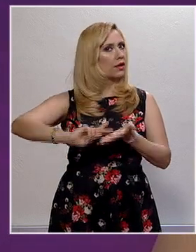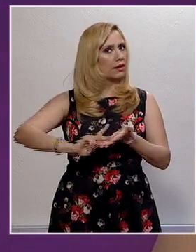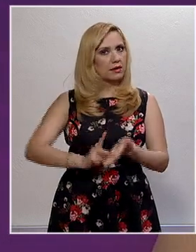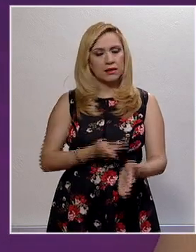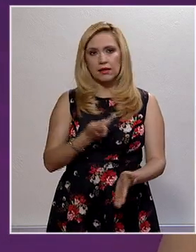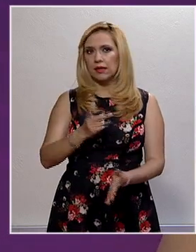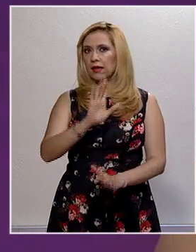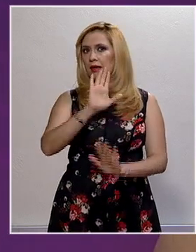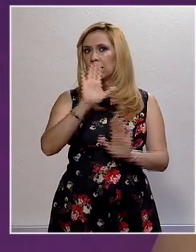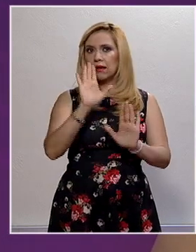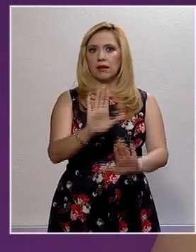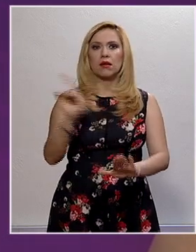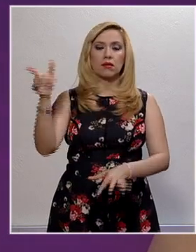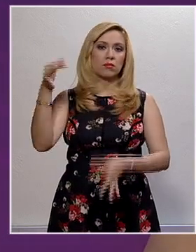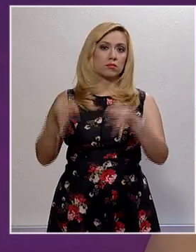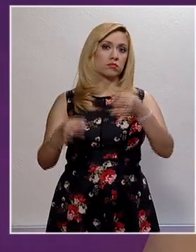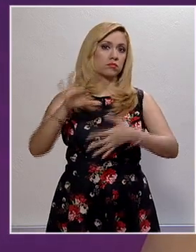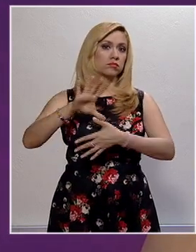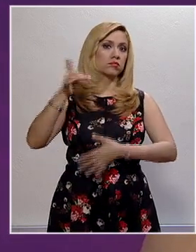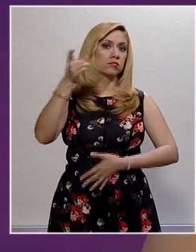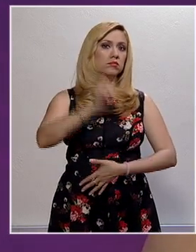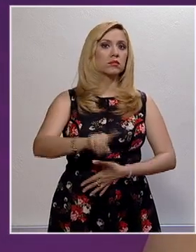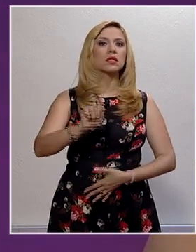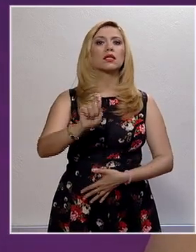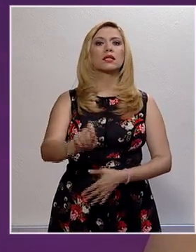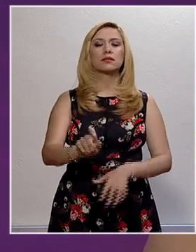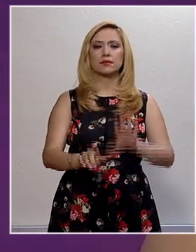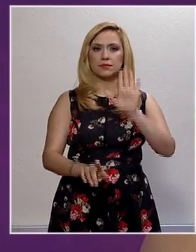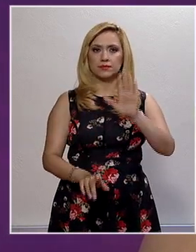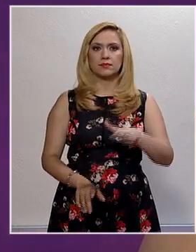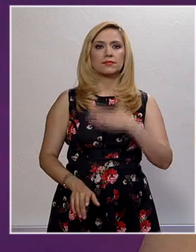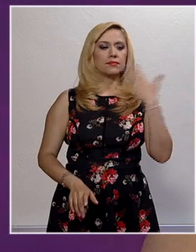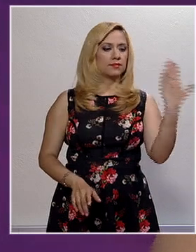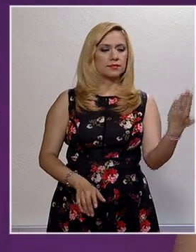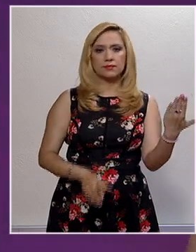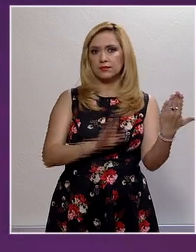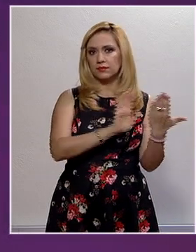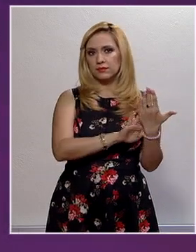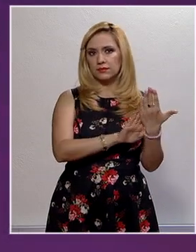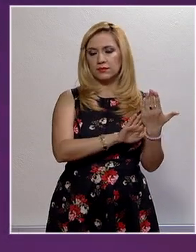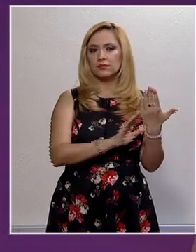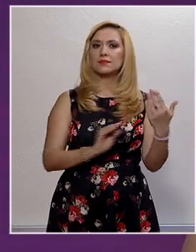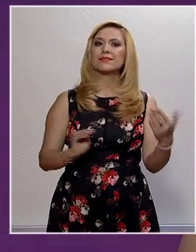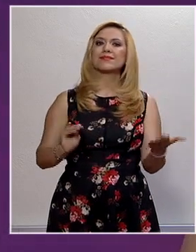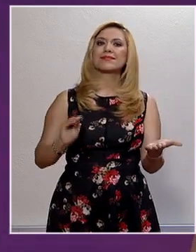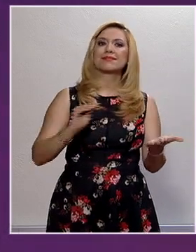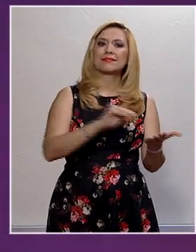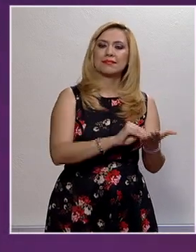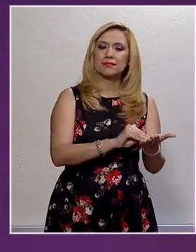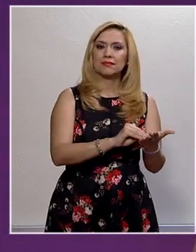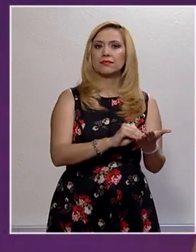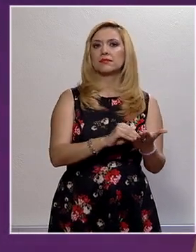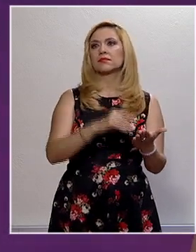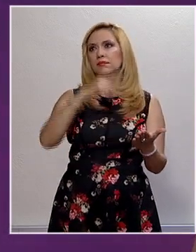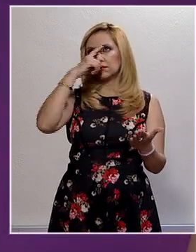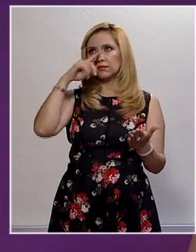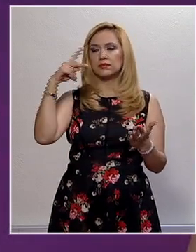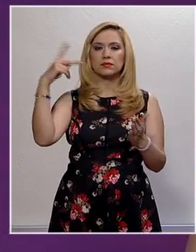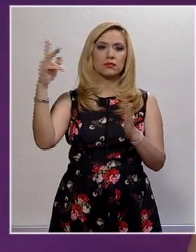la Corte Interamericana consistieron en, por un lado, la adecuación de los